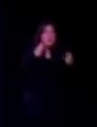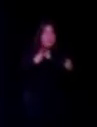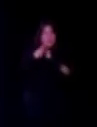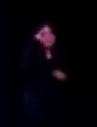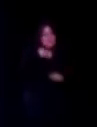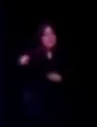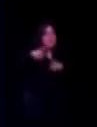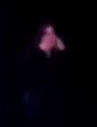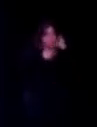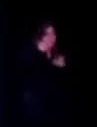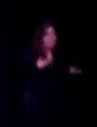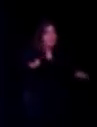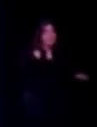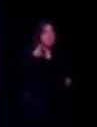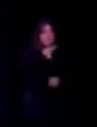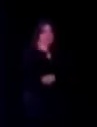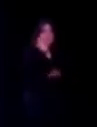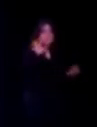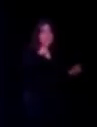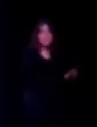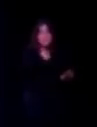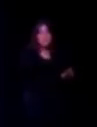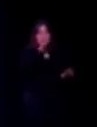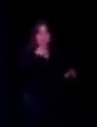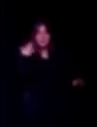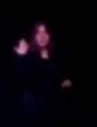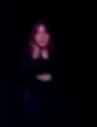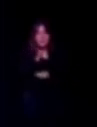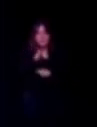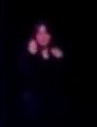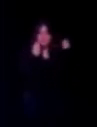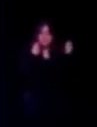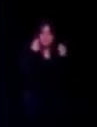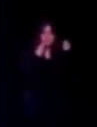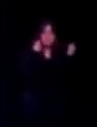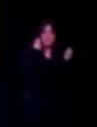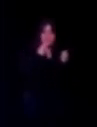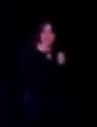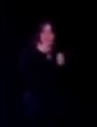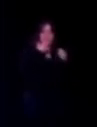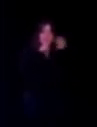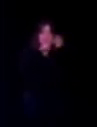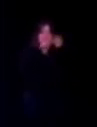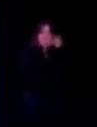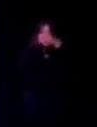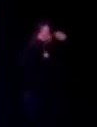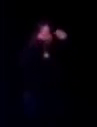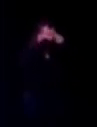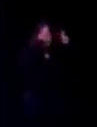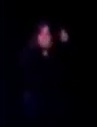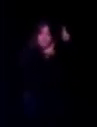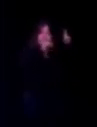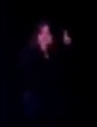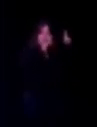correcto. Pero quizá yo me planteo la inversión de la escalera de las preguntas para la decisión